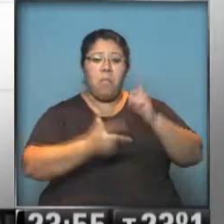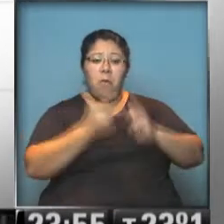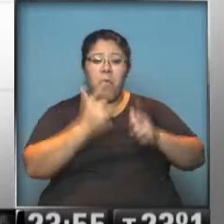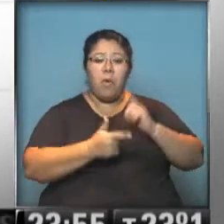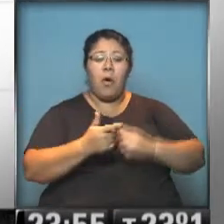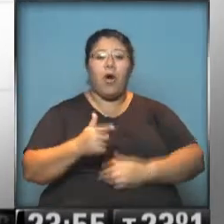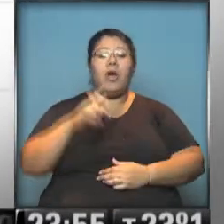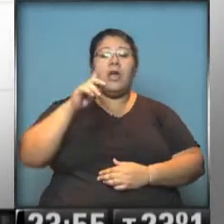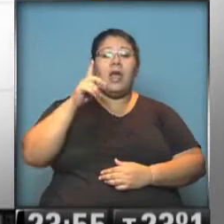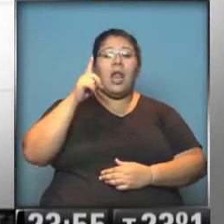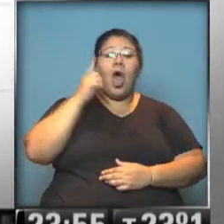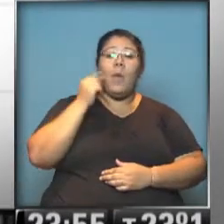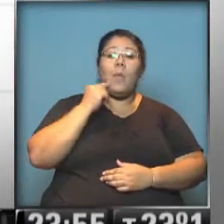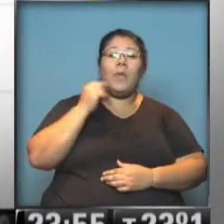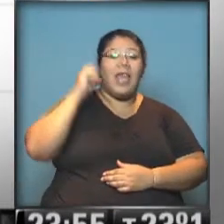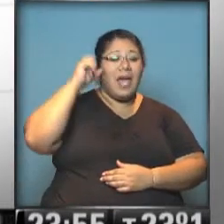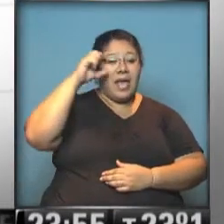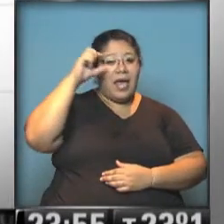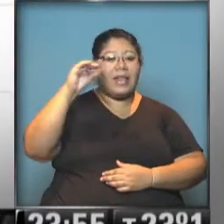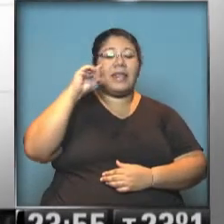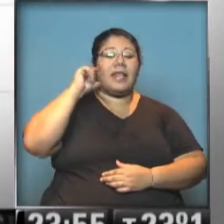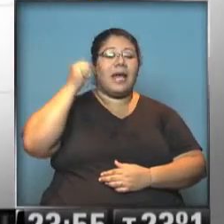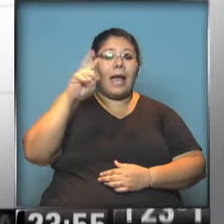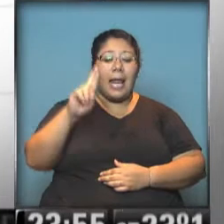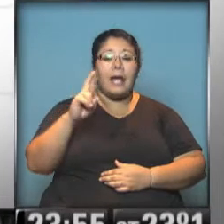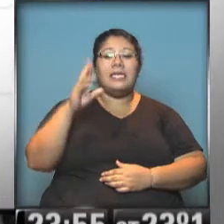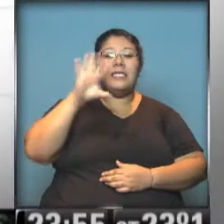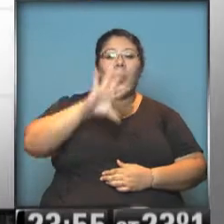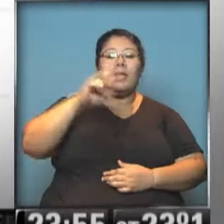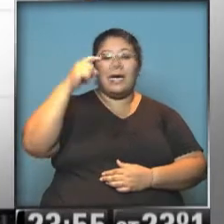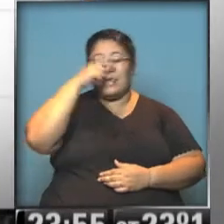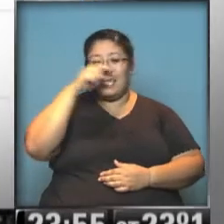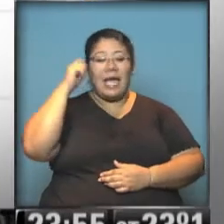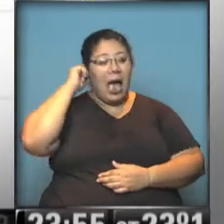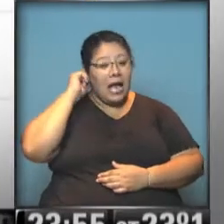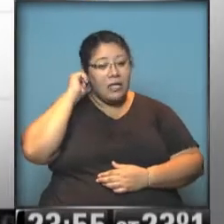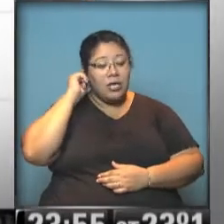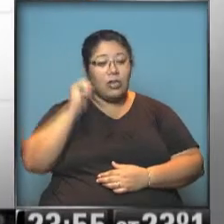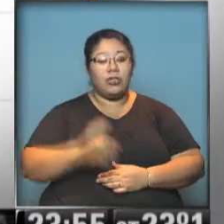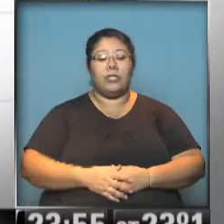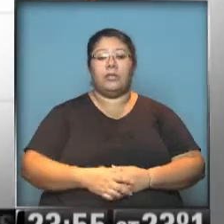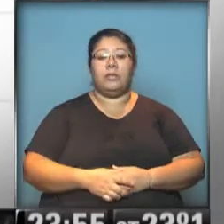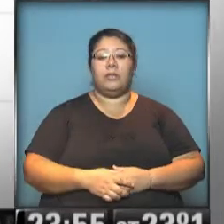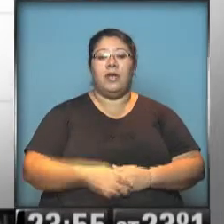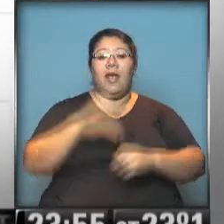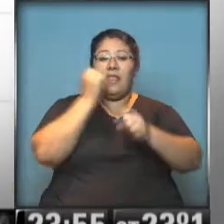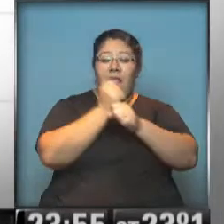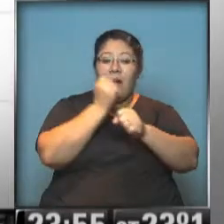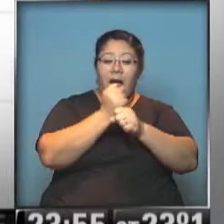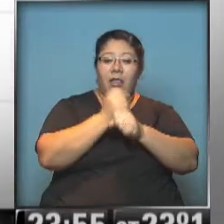en la profesión, hacía fuertes denuncias y comentarios, pero su familia desconoce si había recibido amenazas de muerte en los últimos